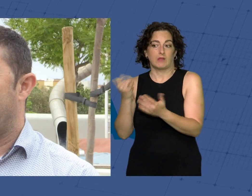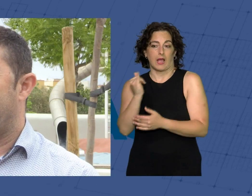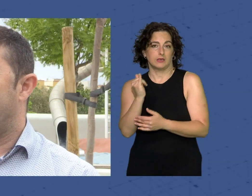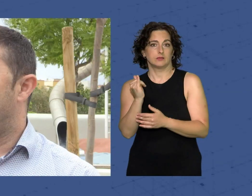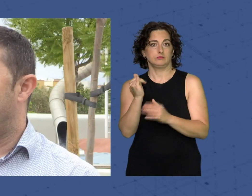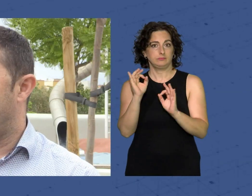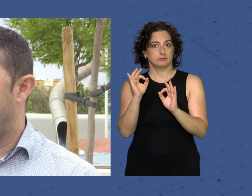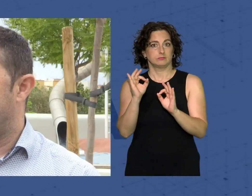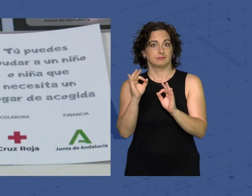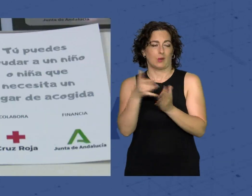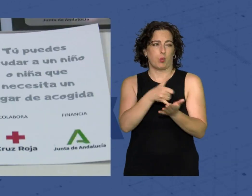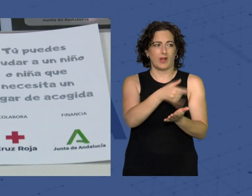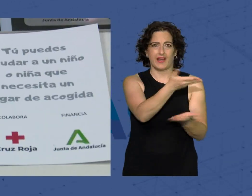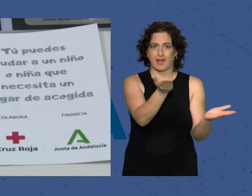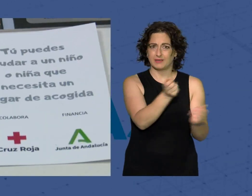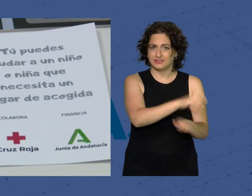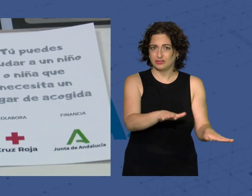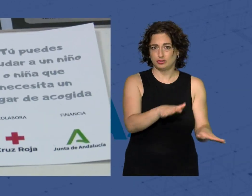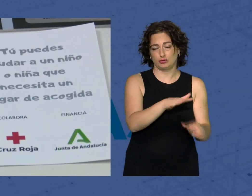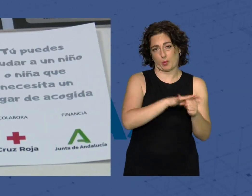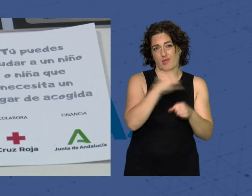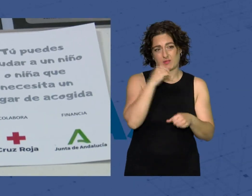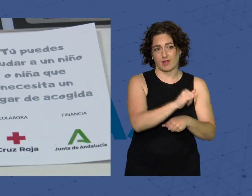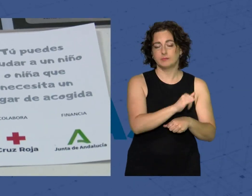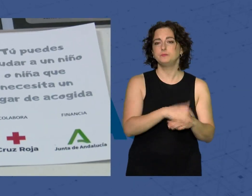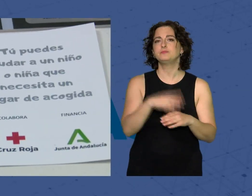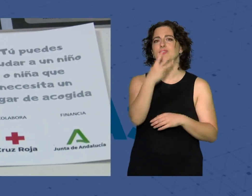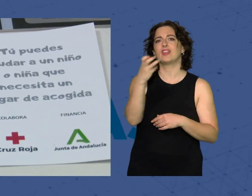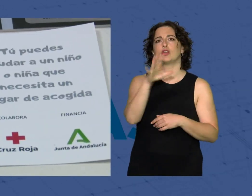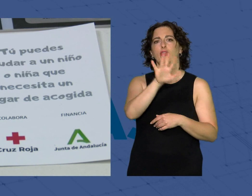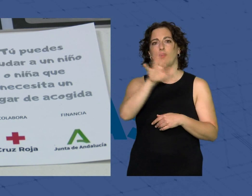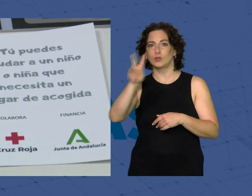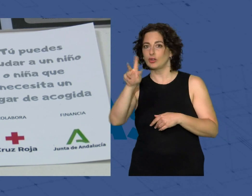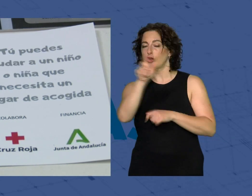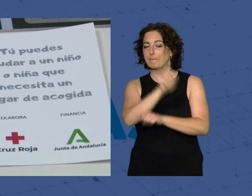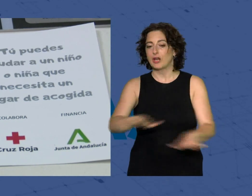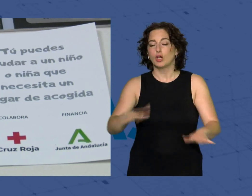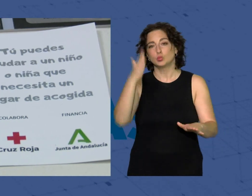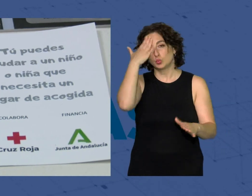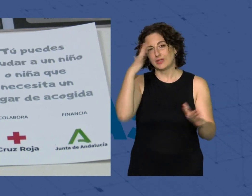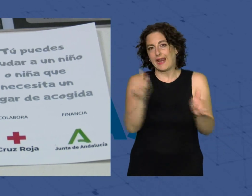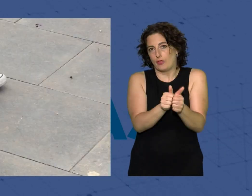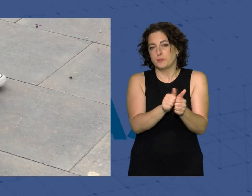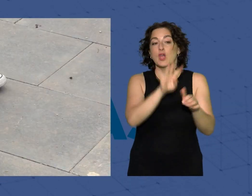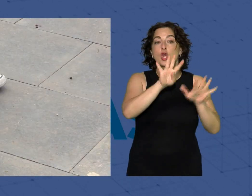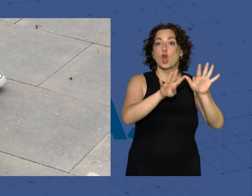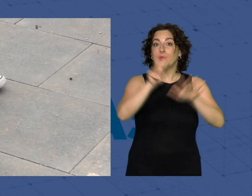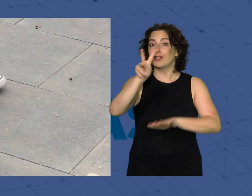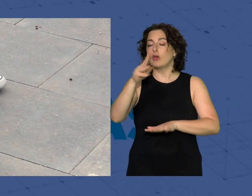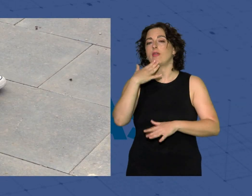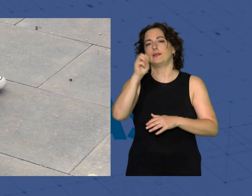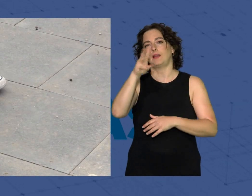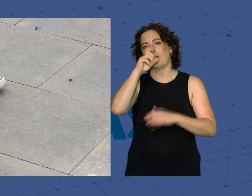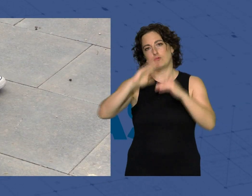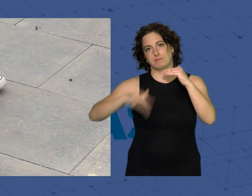esta vulnerabilidad que tenemos en la provincia de Almería. Aquí hay 352 menores tutelados y 92 de ellos tienen menos de 13